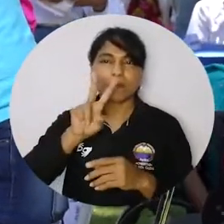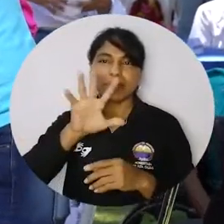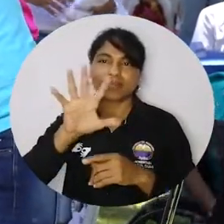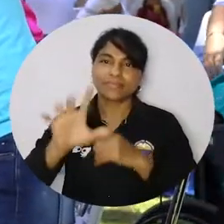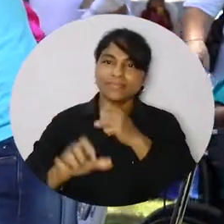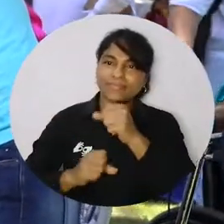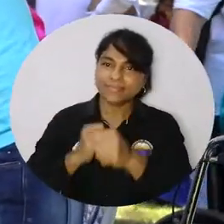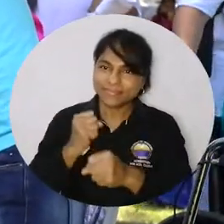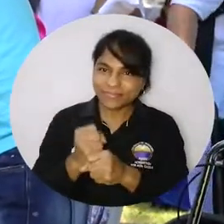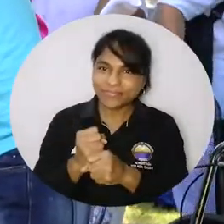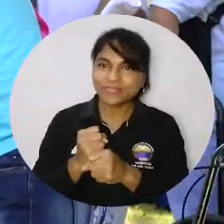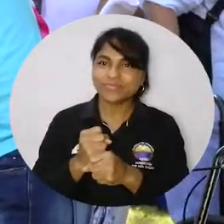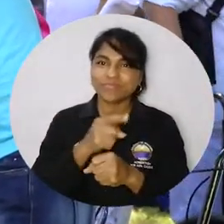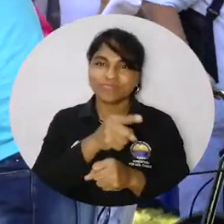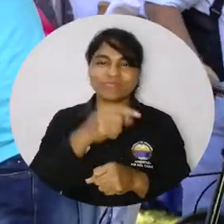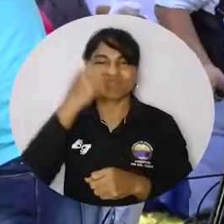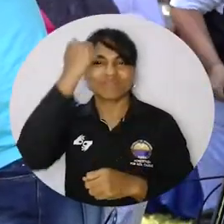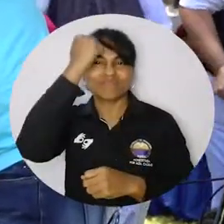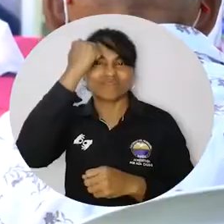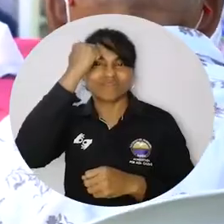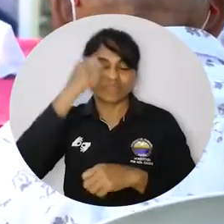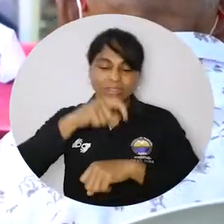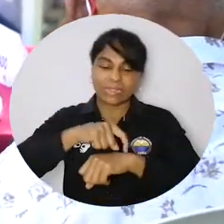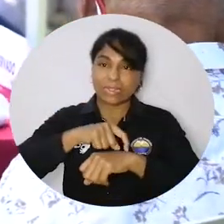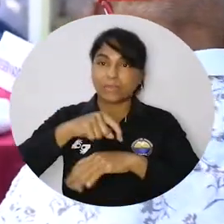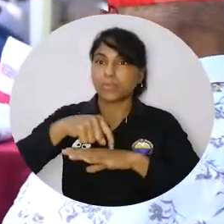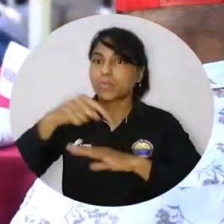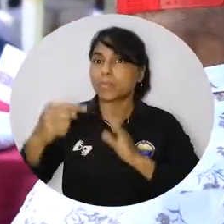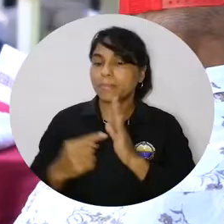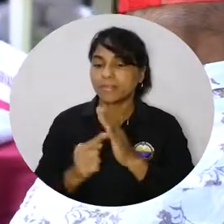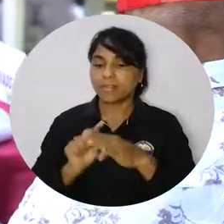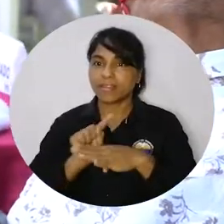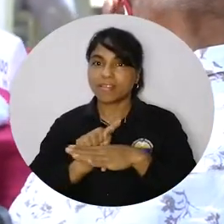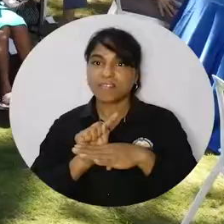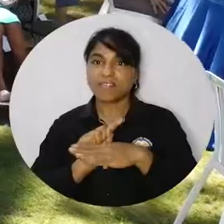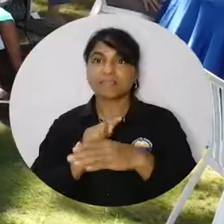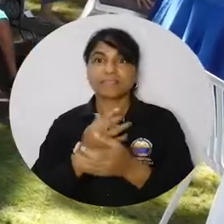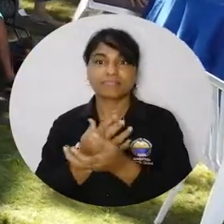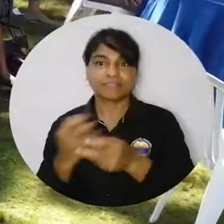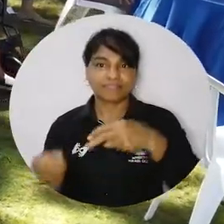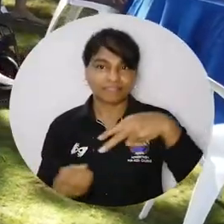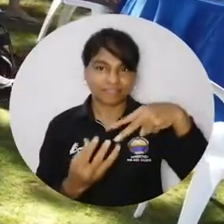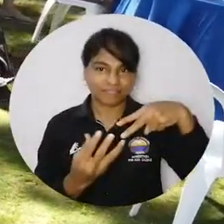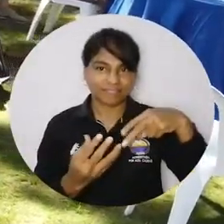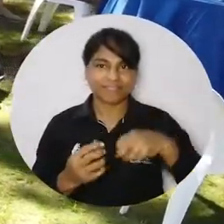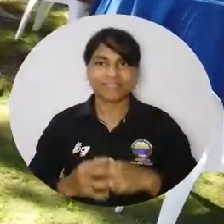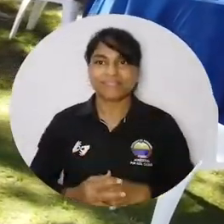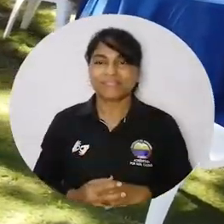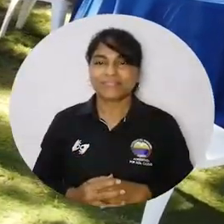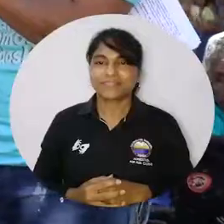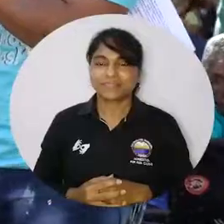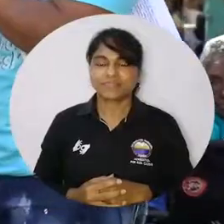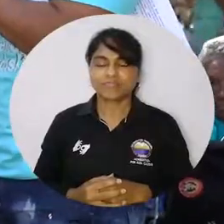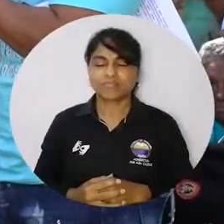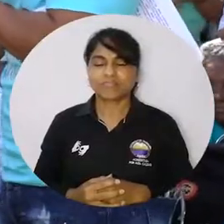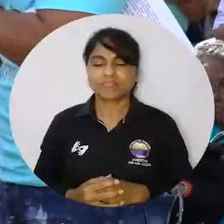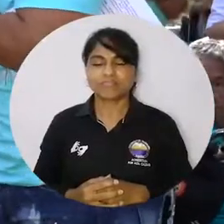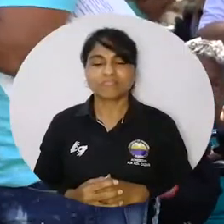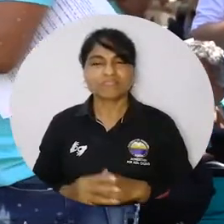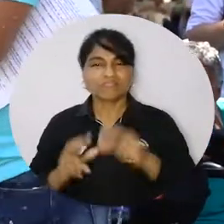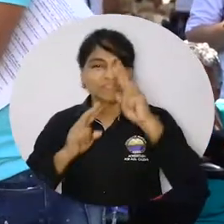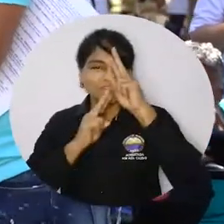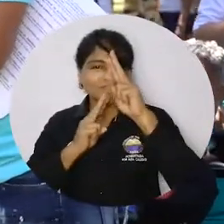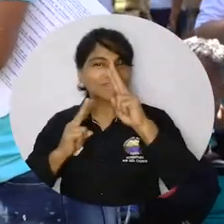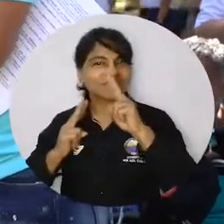mater ininterrumpidamente durante 25 años en calidad de docente de tiempo completo en la Facultad de Ciencias de la Educación. Le vamos a